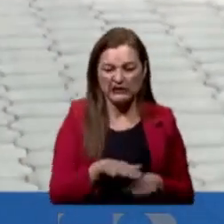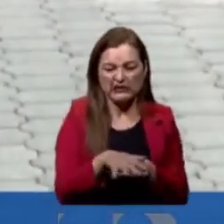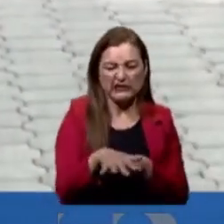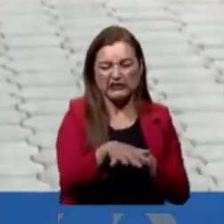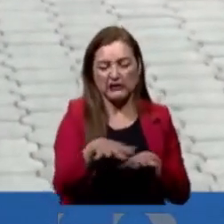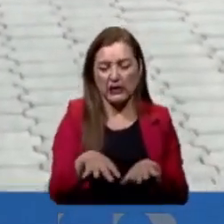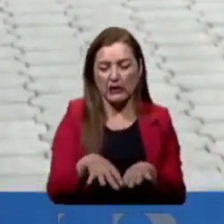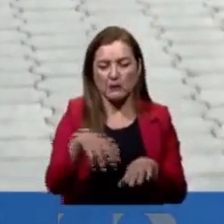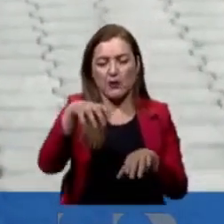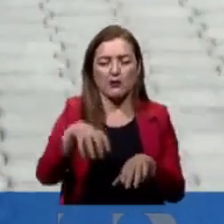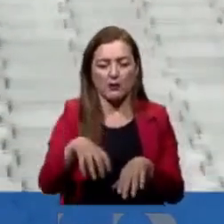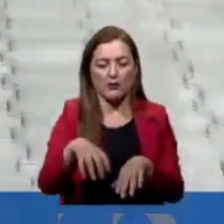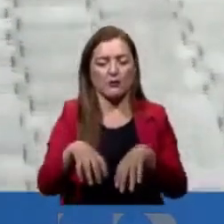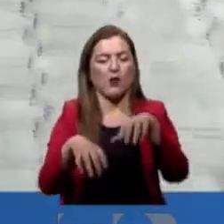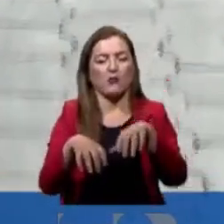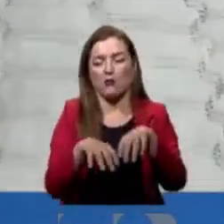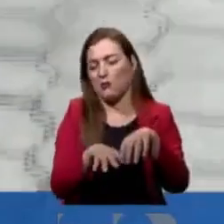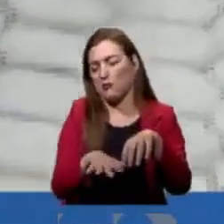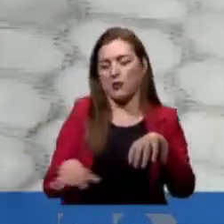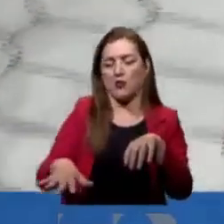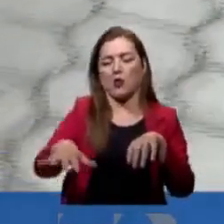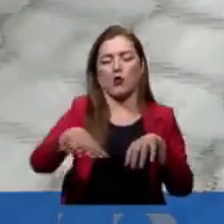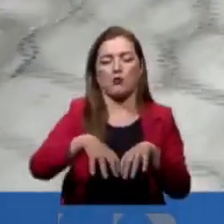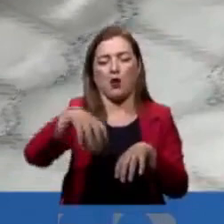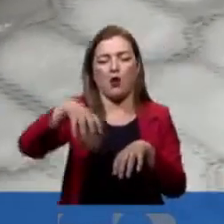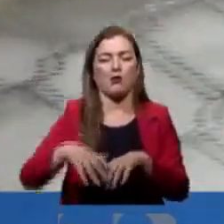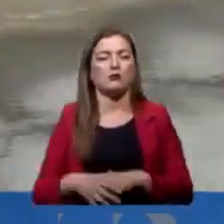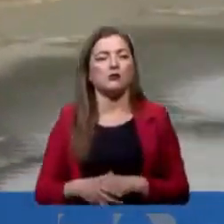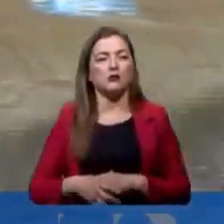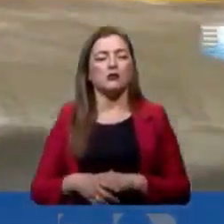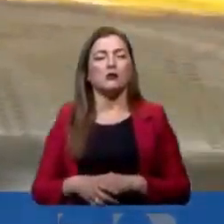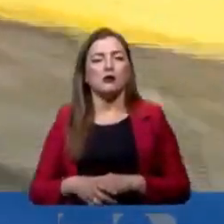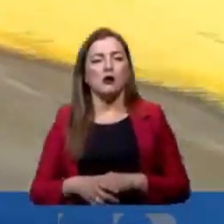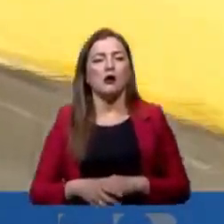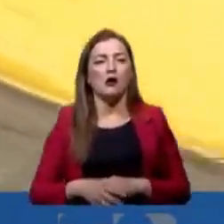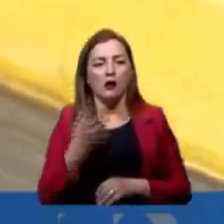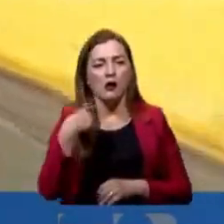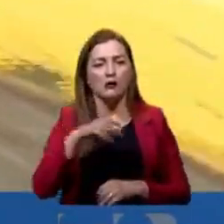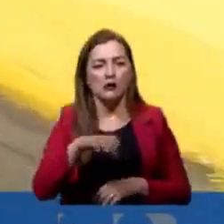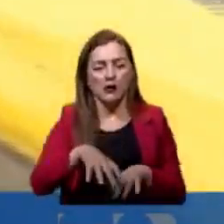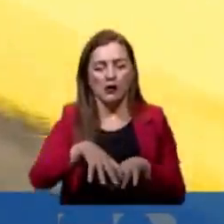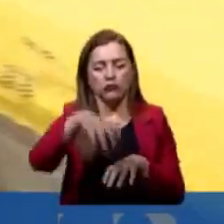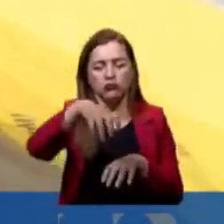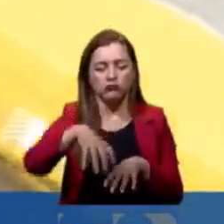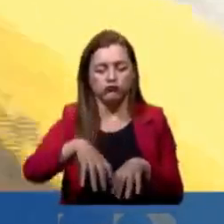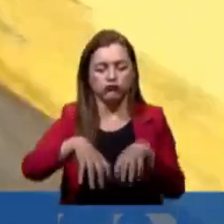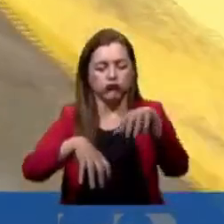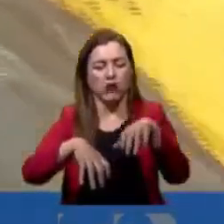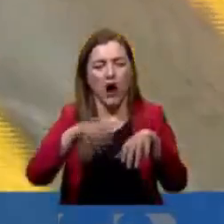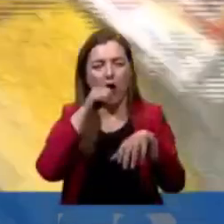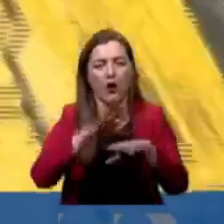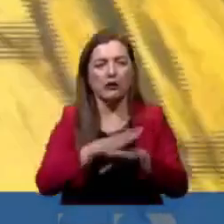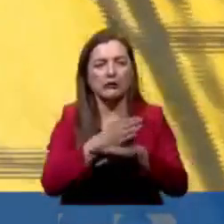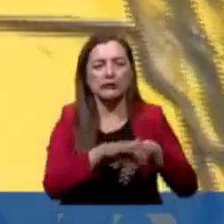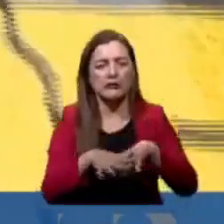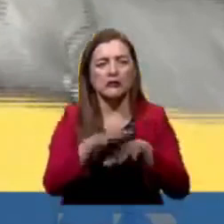adoquín porque el agua ya está filtrando en la parte inferior. Ustedes pueden observar cómo los adoquines se están levantando en esta zona.